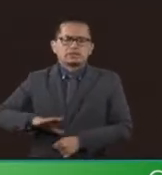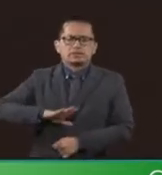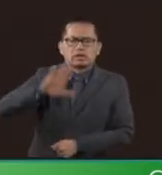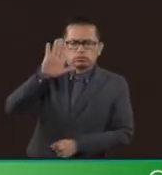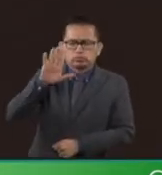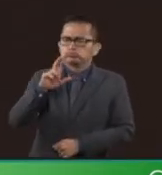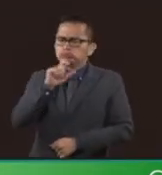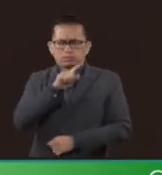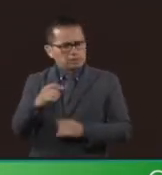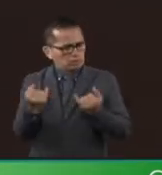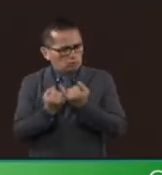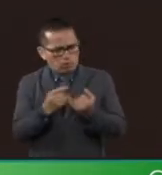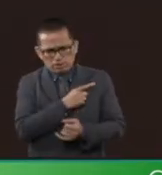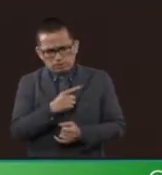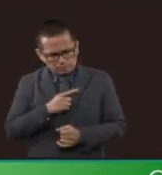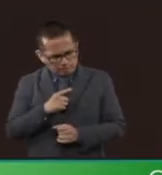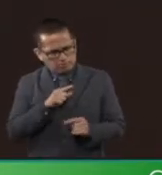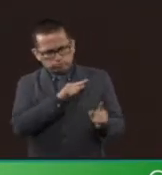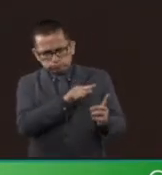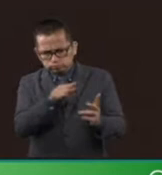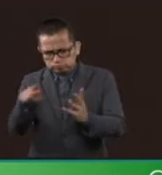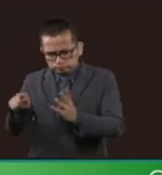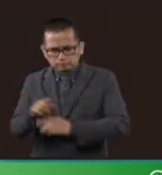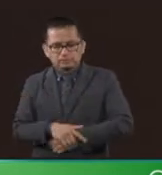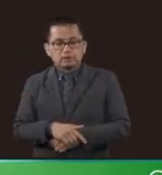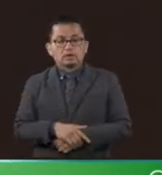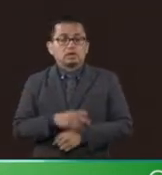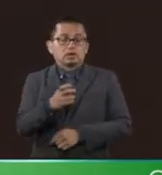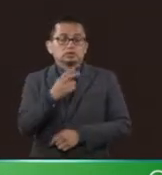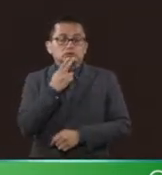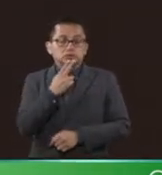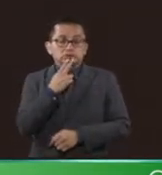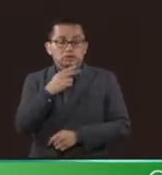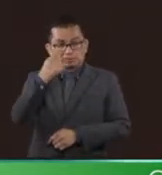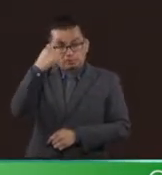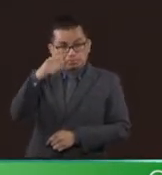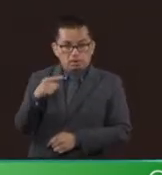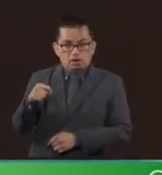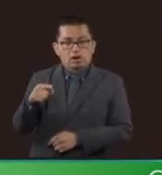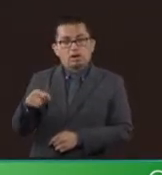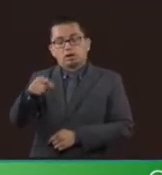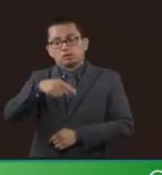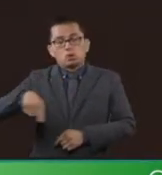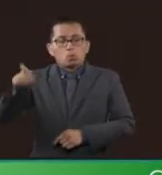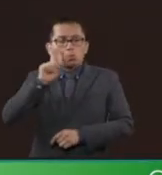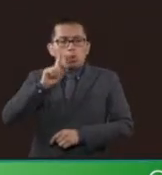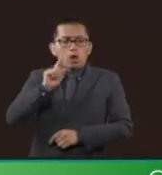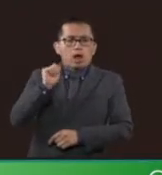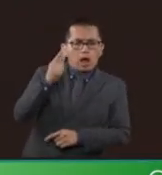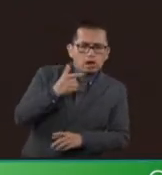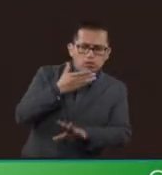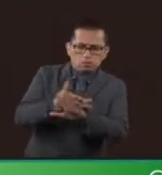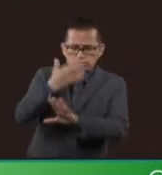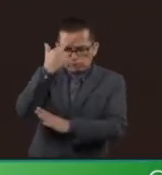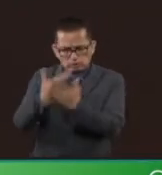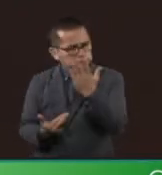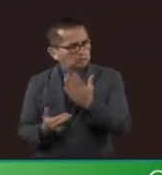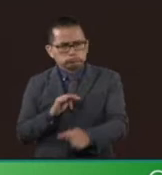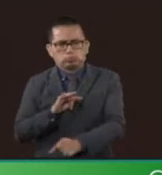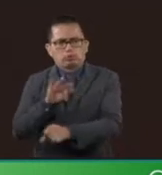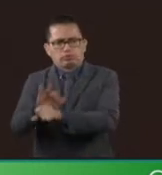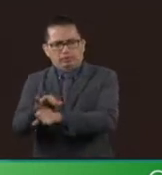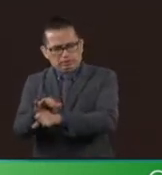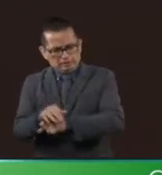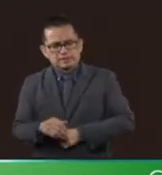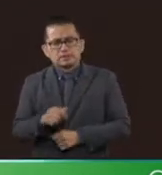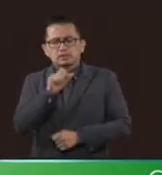cargos del servicio público. Con esto, no solamente protegemos a las mujeres víctimas de cualquier tipo de violencia, sino